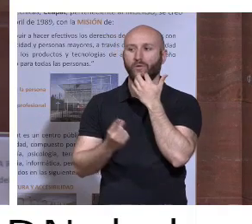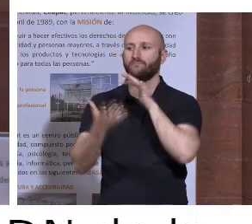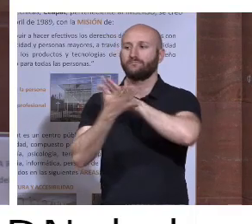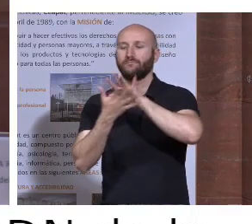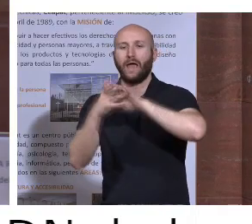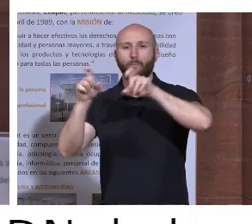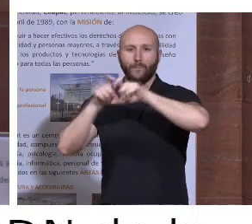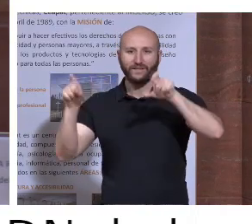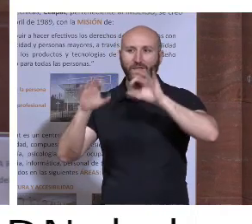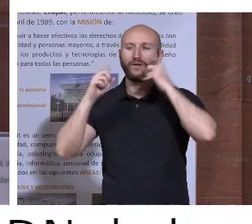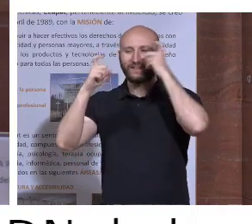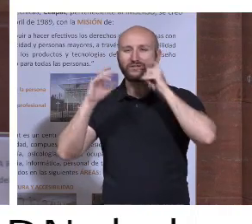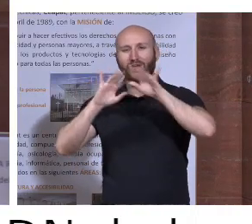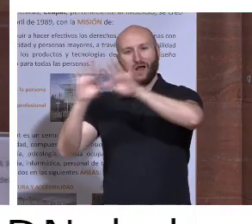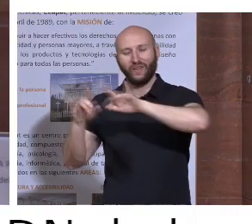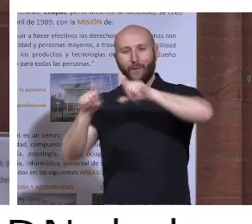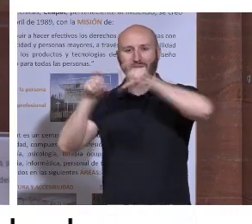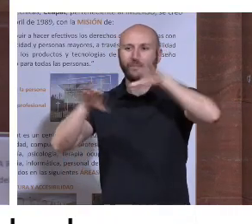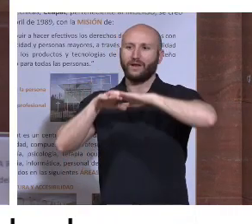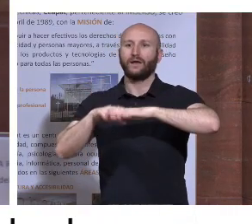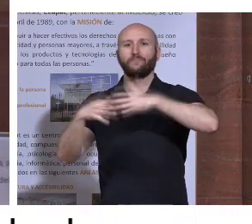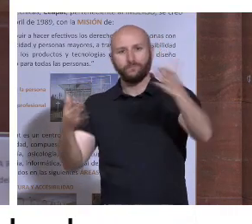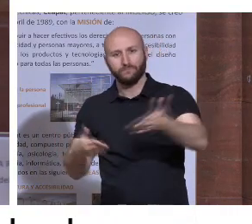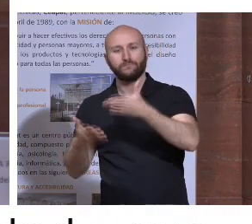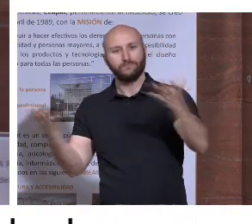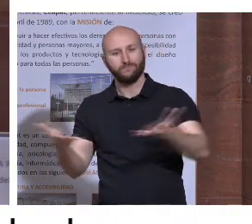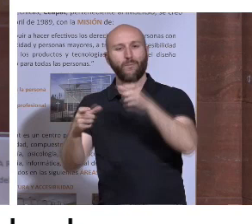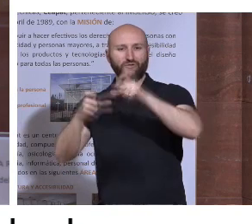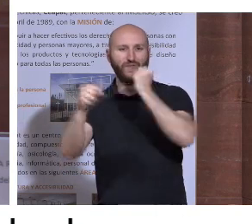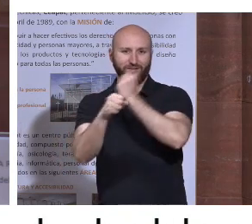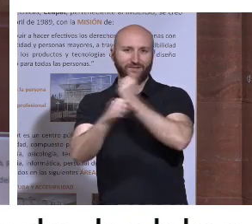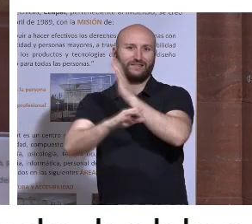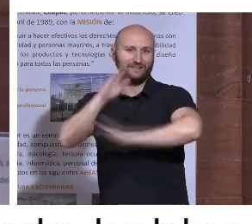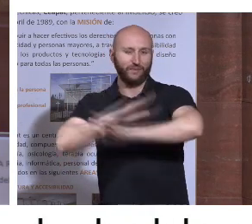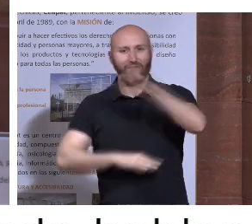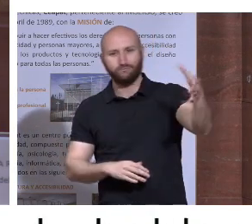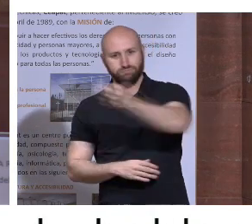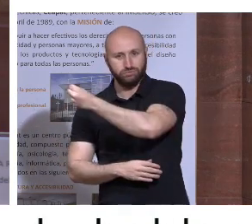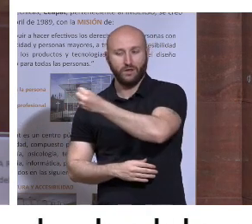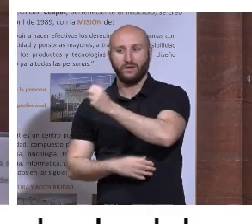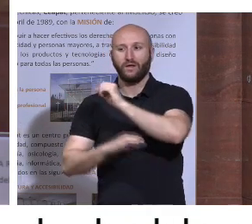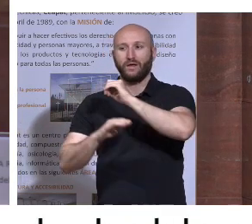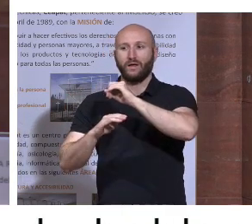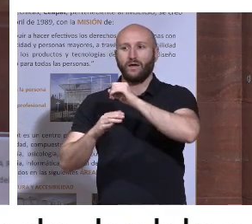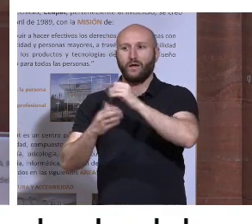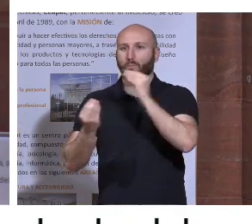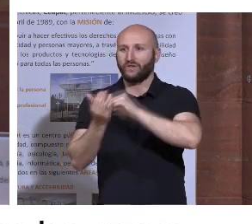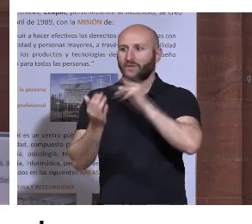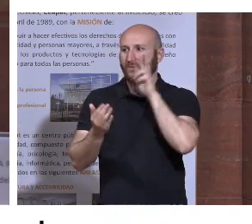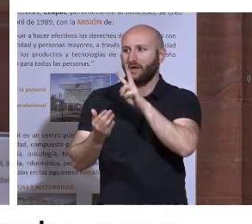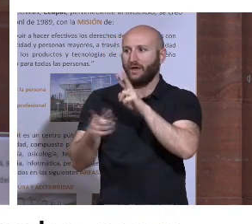o cuando intentas convencer a una empresa para que contrate a personas con discapacidad, como decía me decía Paco, lo primero que ves es lo que no puede hacer,